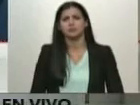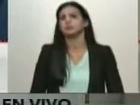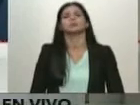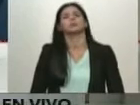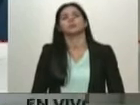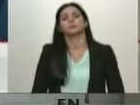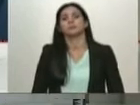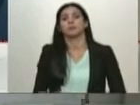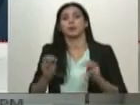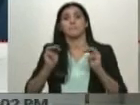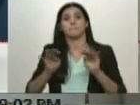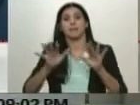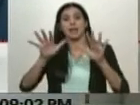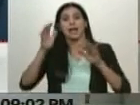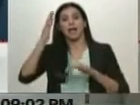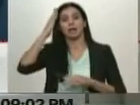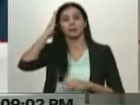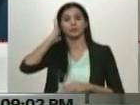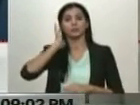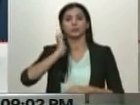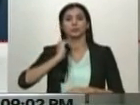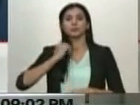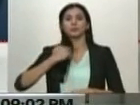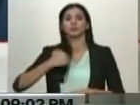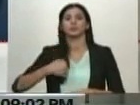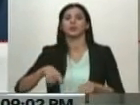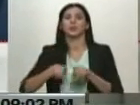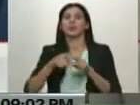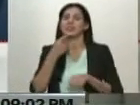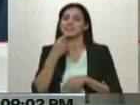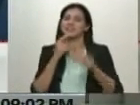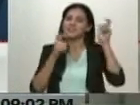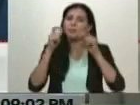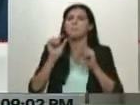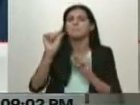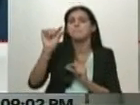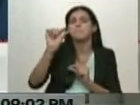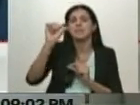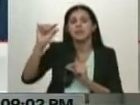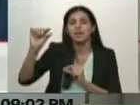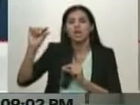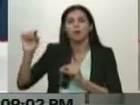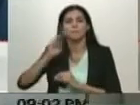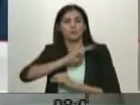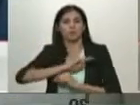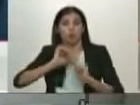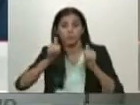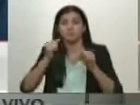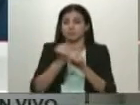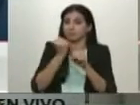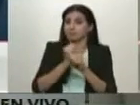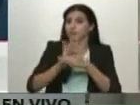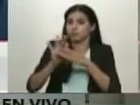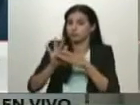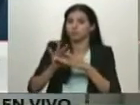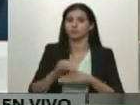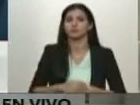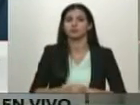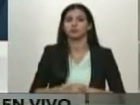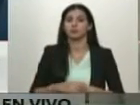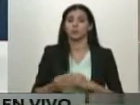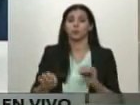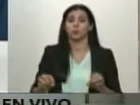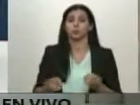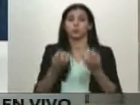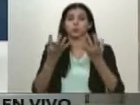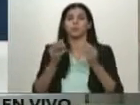¿Cuántos milagros se están haciendo? Micromilagros, diría el comandante Chávez. Las micromisiones, activarlas para micromilagros en